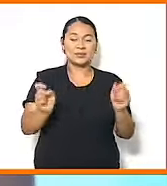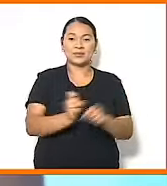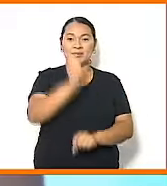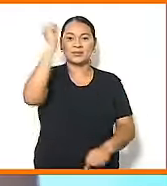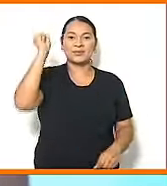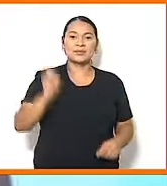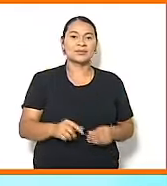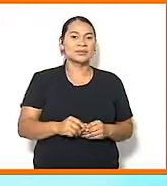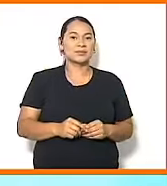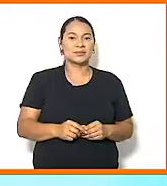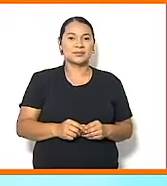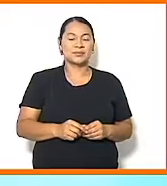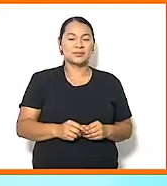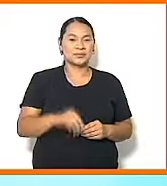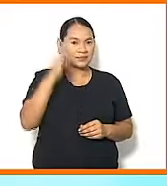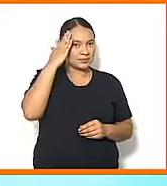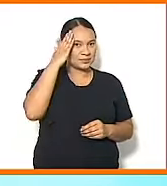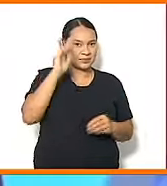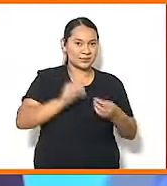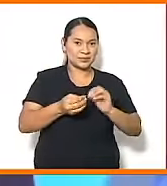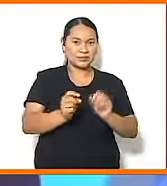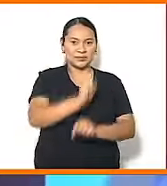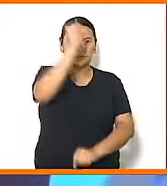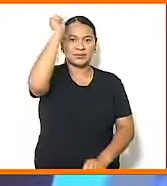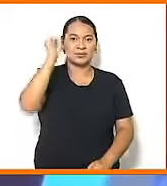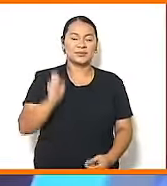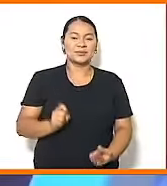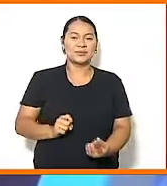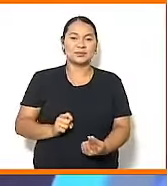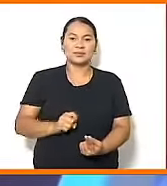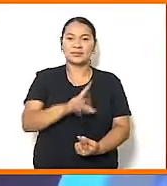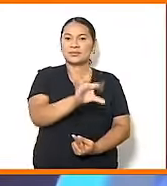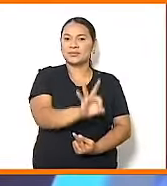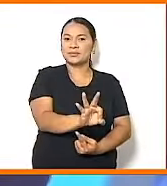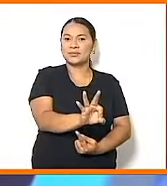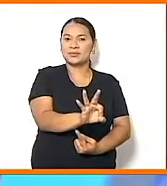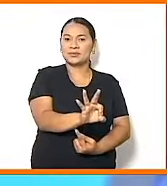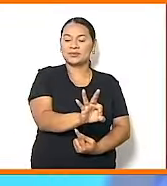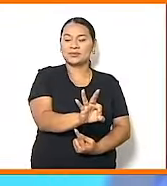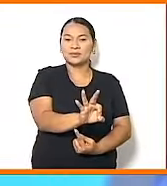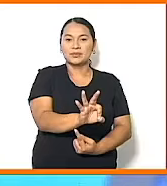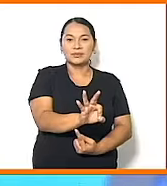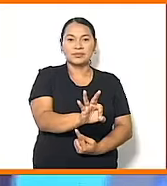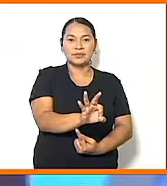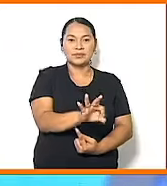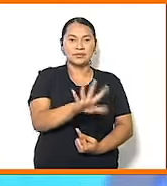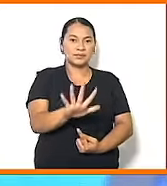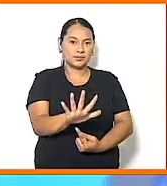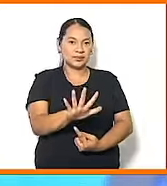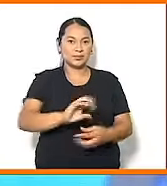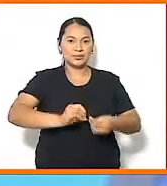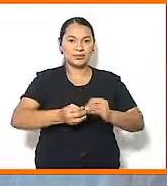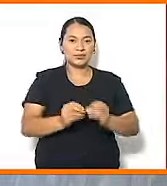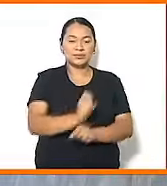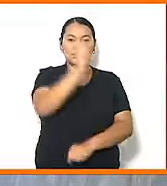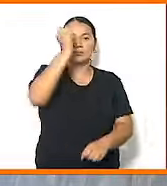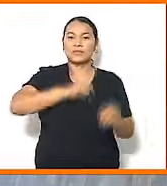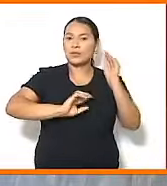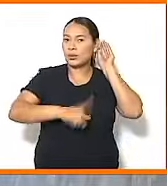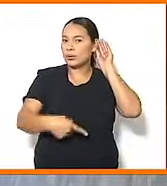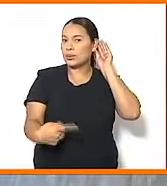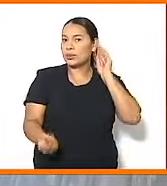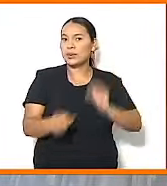Y este es el primer dígito, 9, segundo dígito. 5, número favorecido para diario es